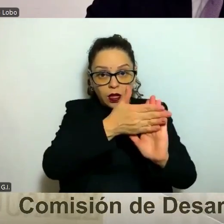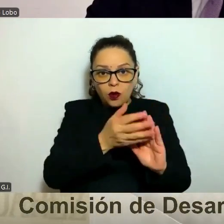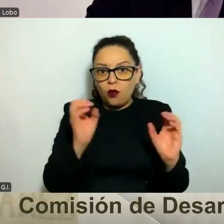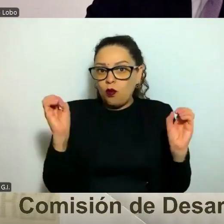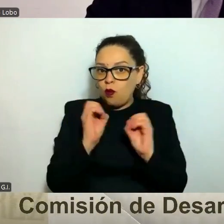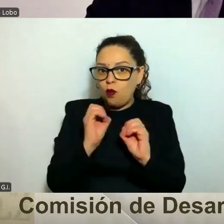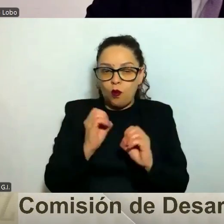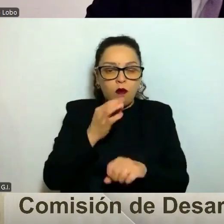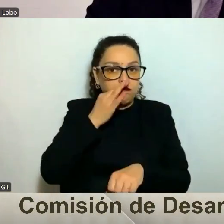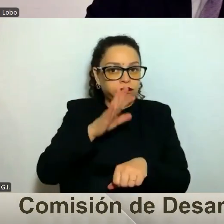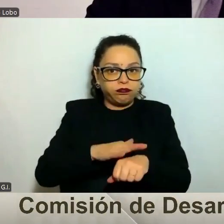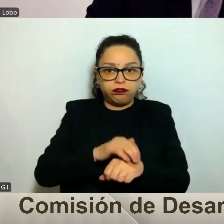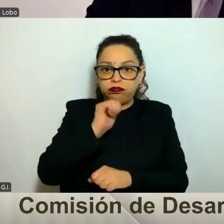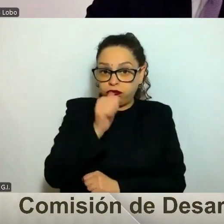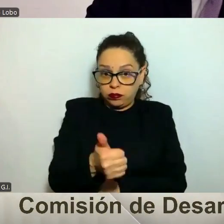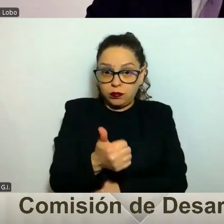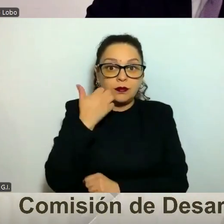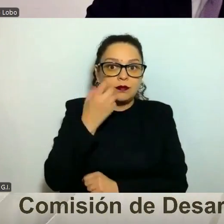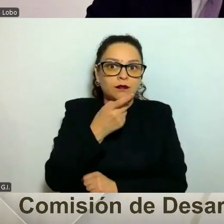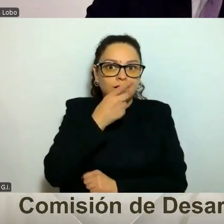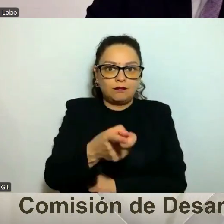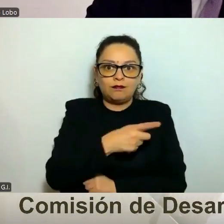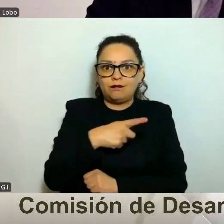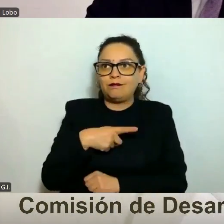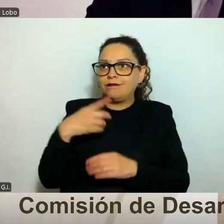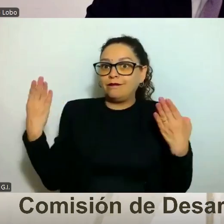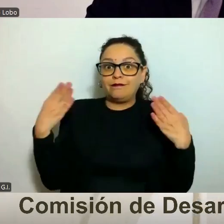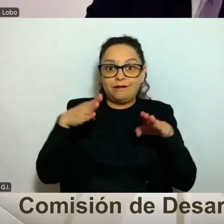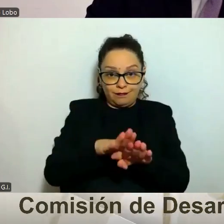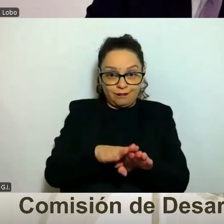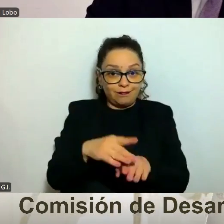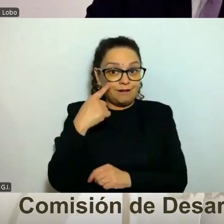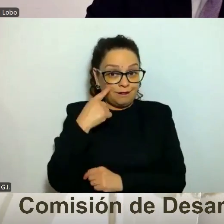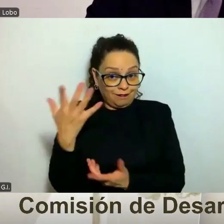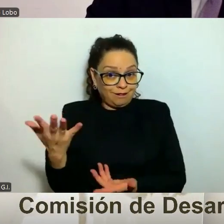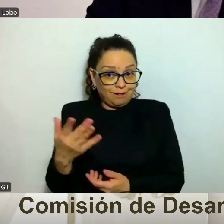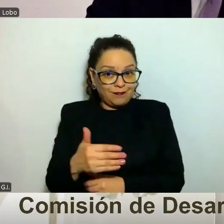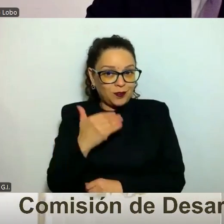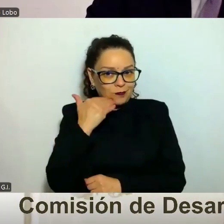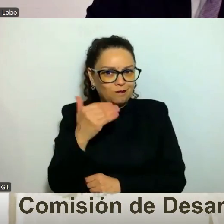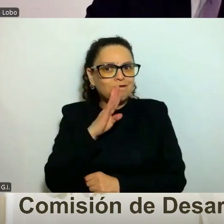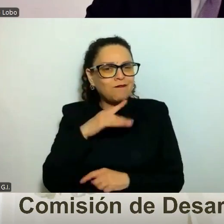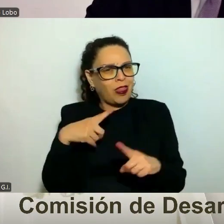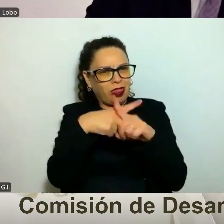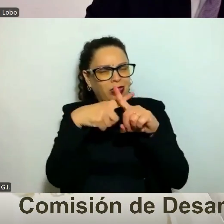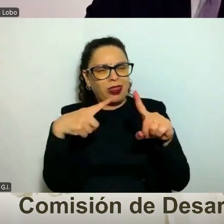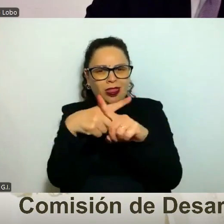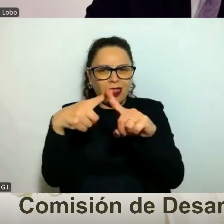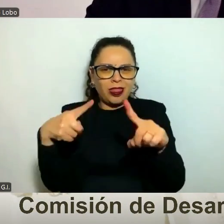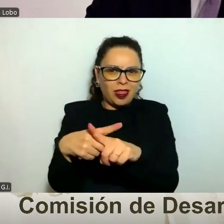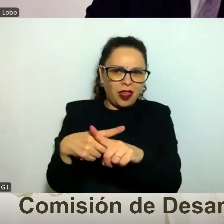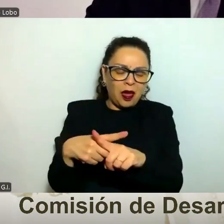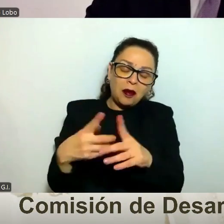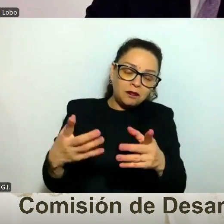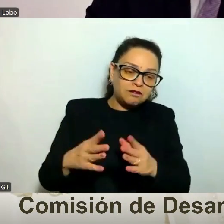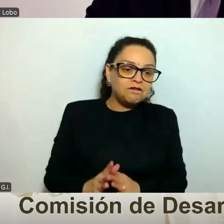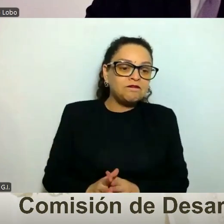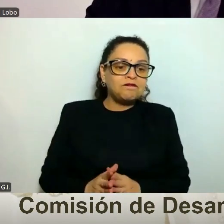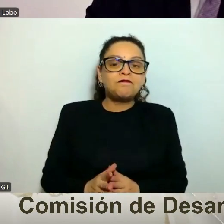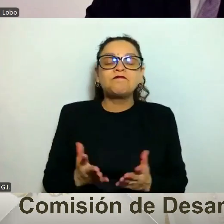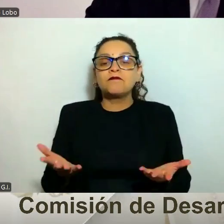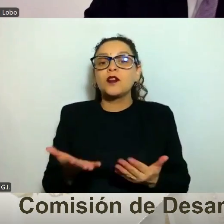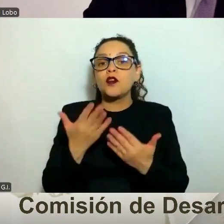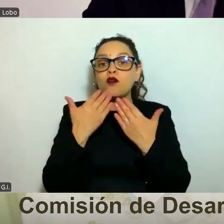Tercero, por lo tanto, no podría estar operando. Fíjese nada más qué contradicción. No cuenta con el uso